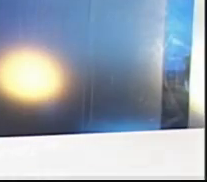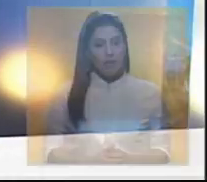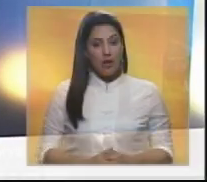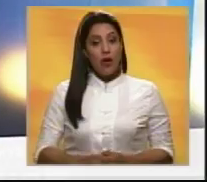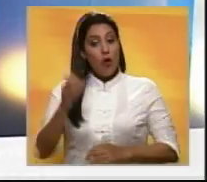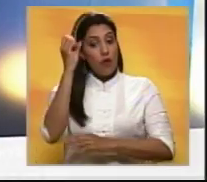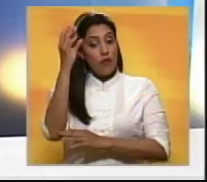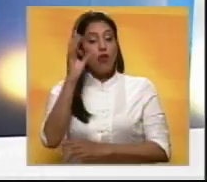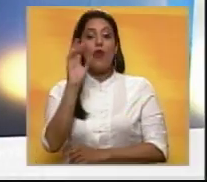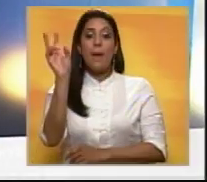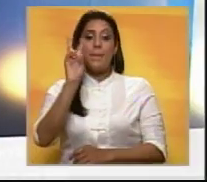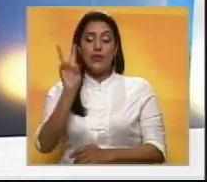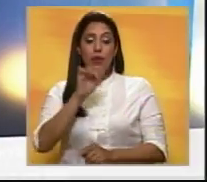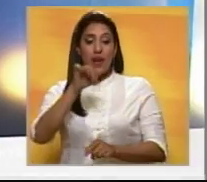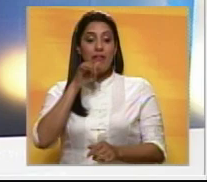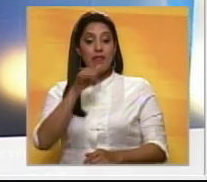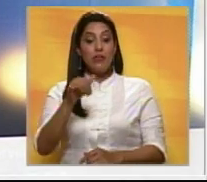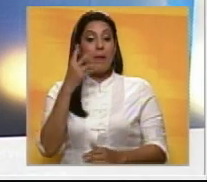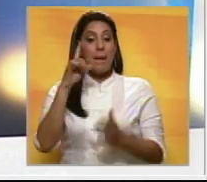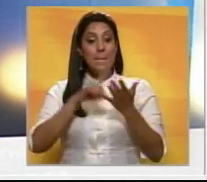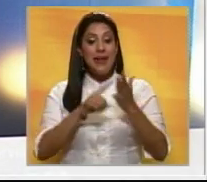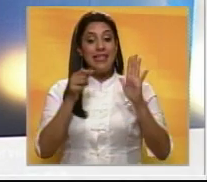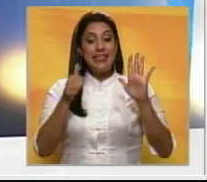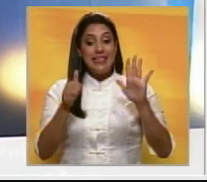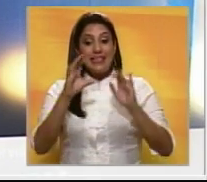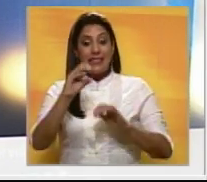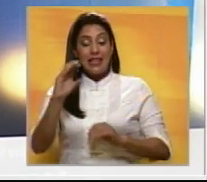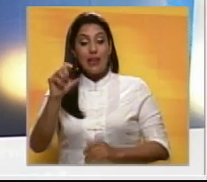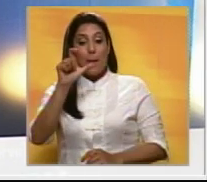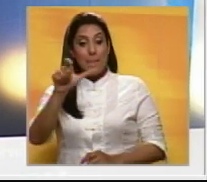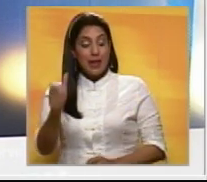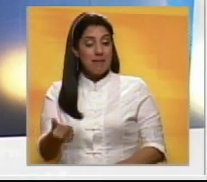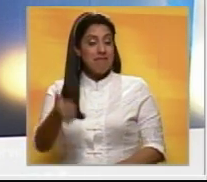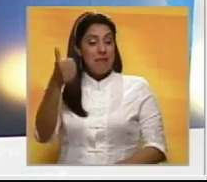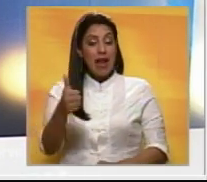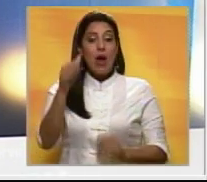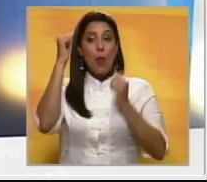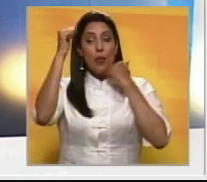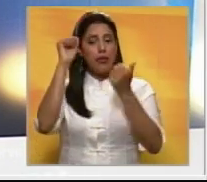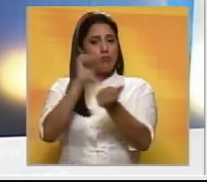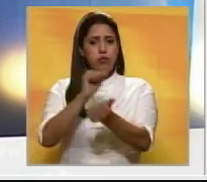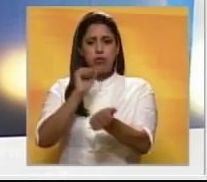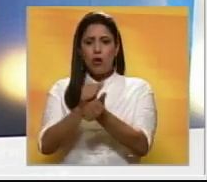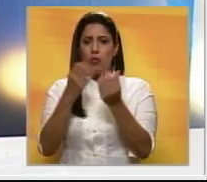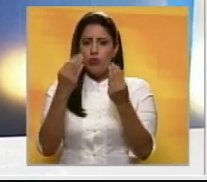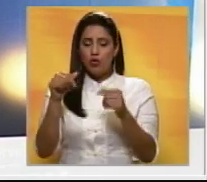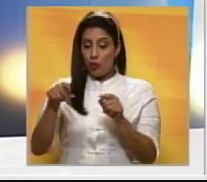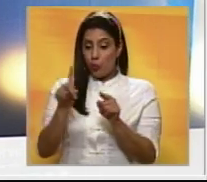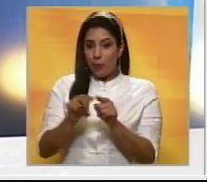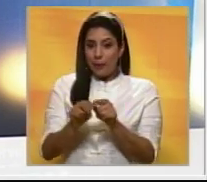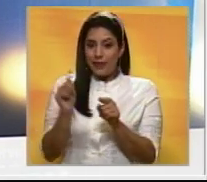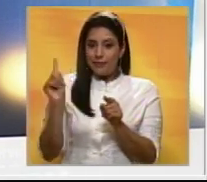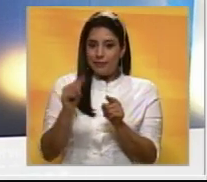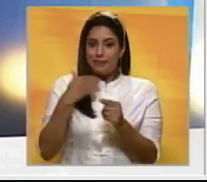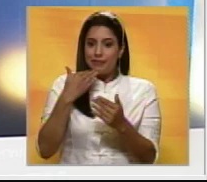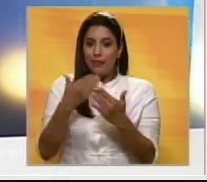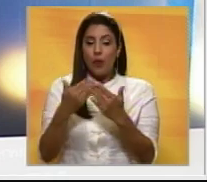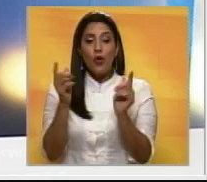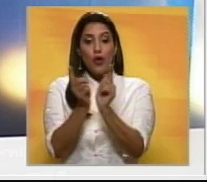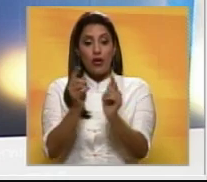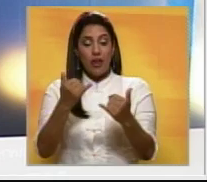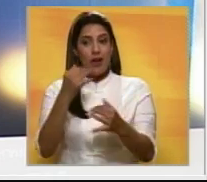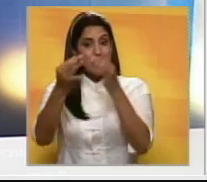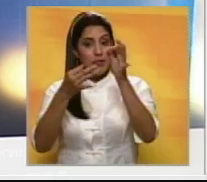El Foro Penal Venezolano denunció que más de 1.600 arrestos se han registrado en las protestas de este mes. Maoli Aldana nos dice que